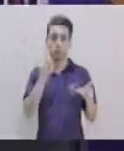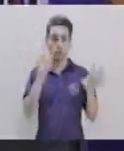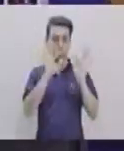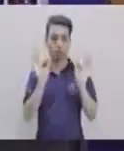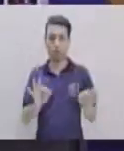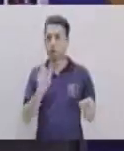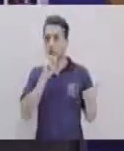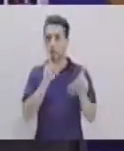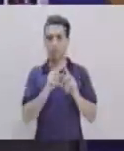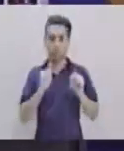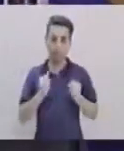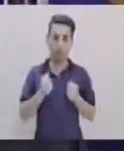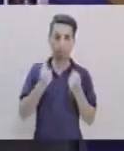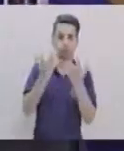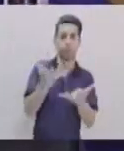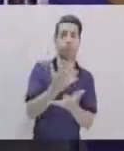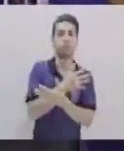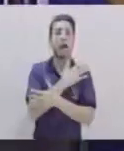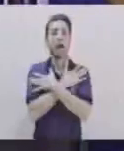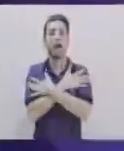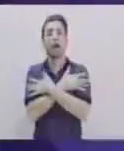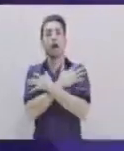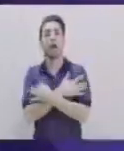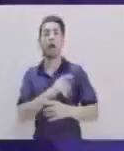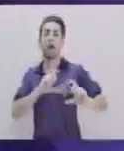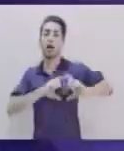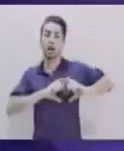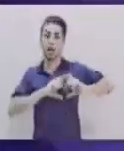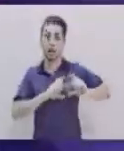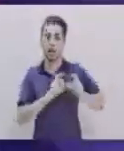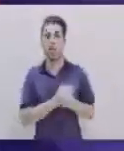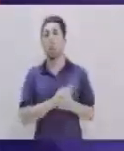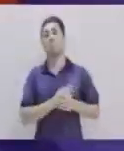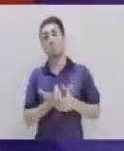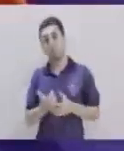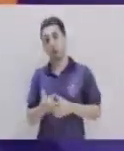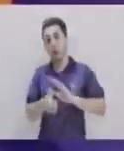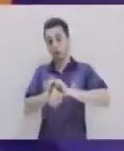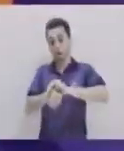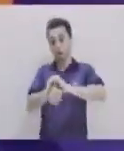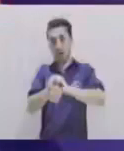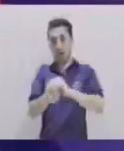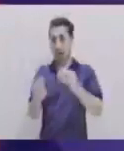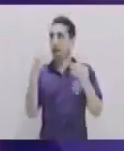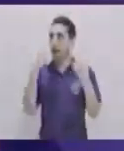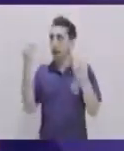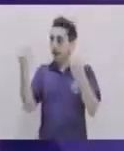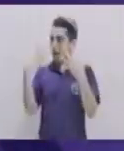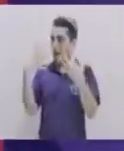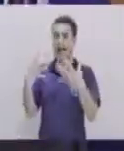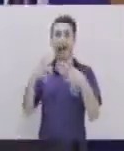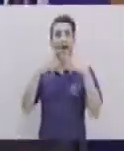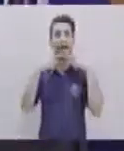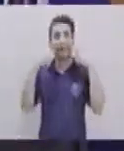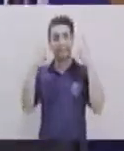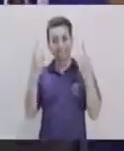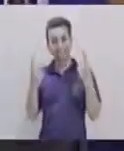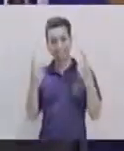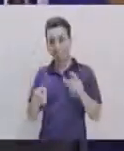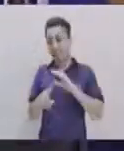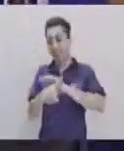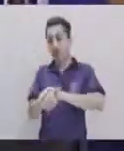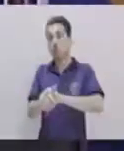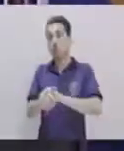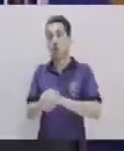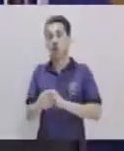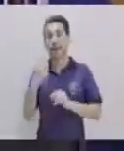también de demostrarte cariño. Eso hizo que Tortuga sonriera. Tortuga